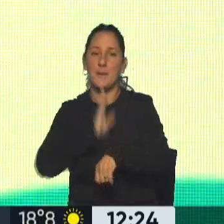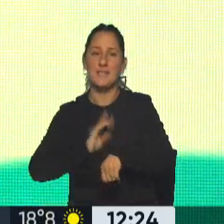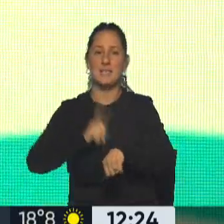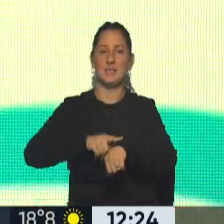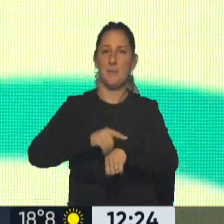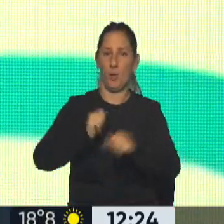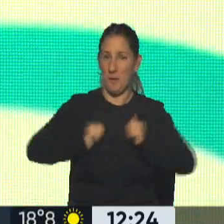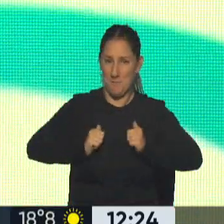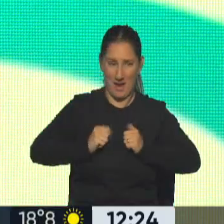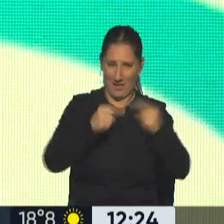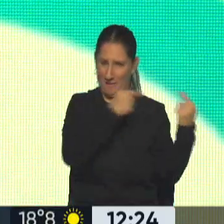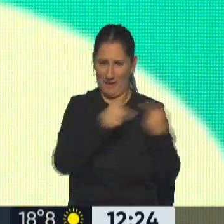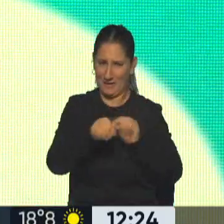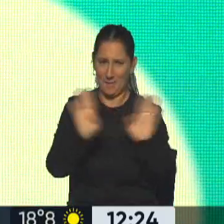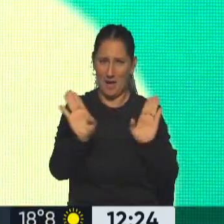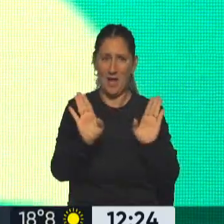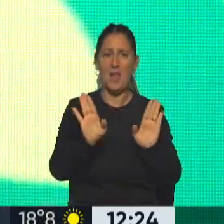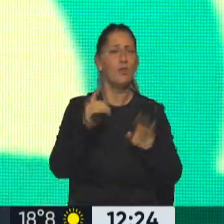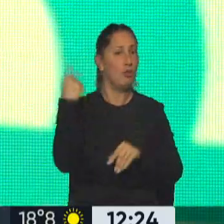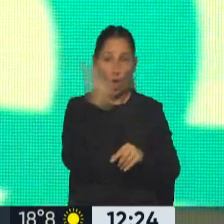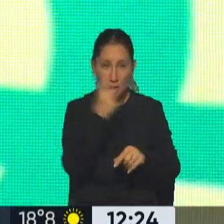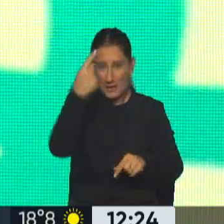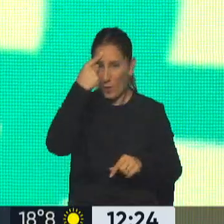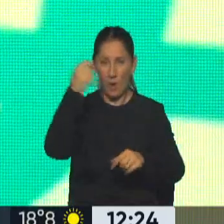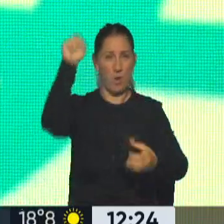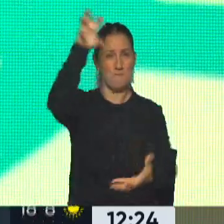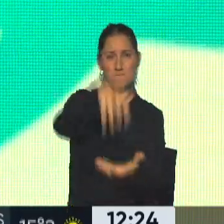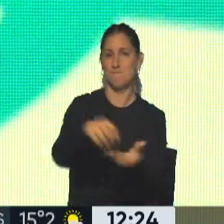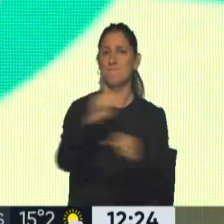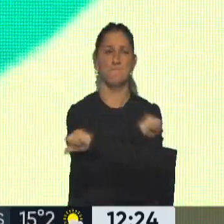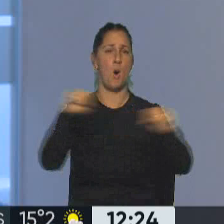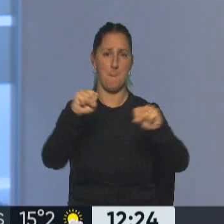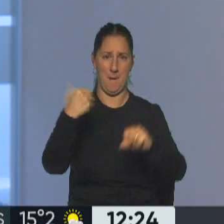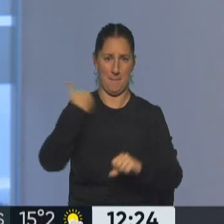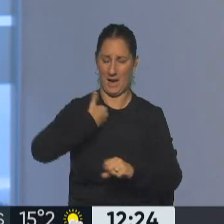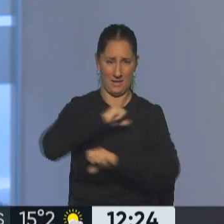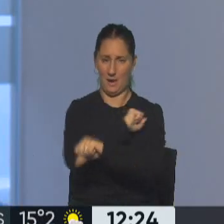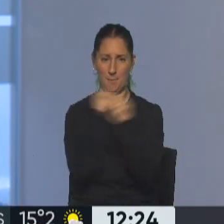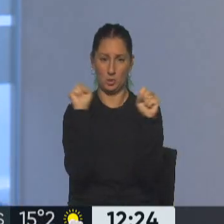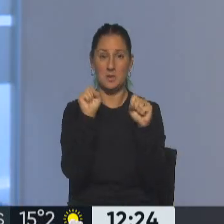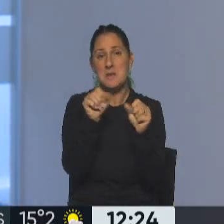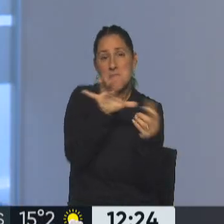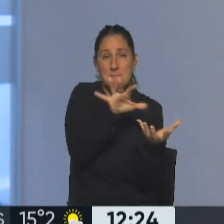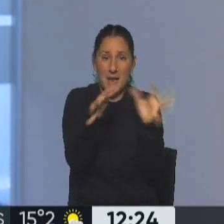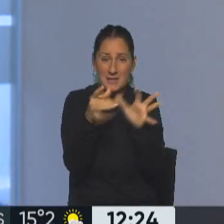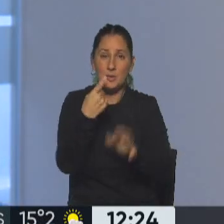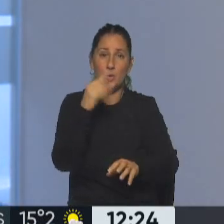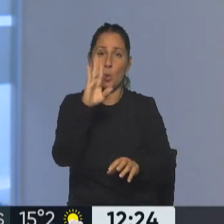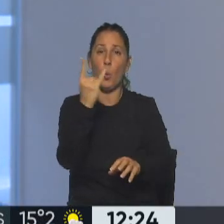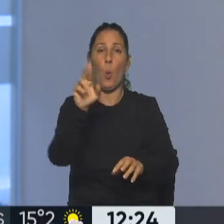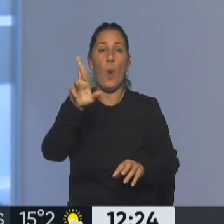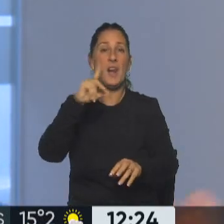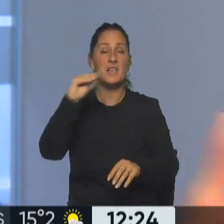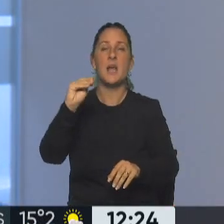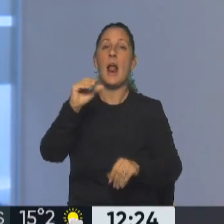que claramente ambos piensan dinamitar la Argentina y eso más o menos dice dice bullrich y la recta